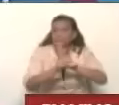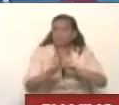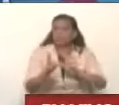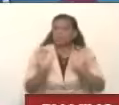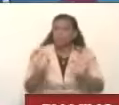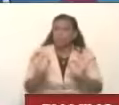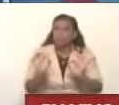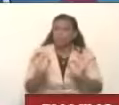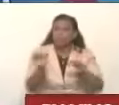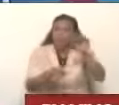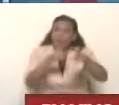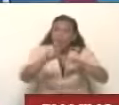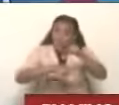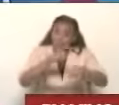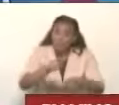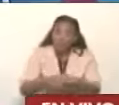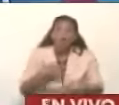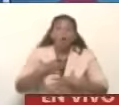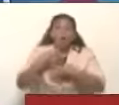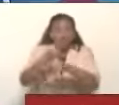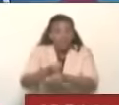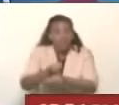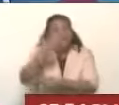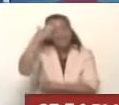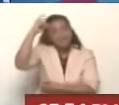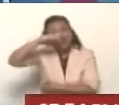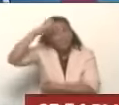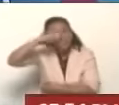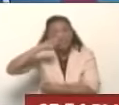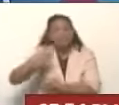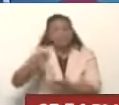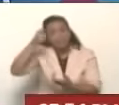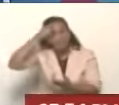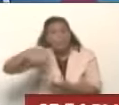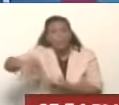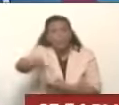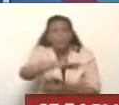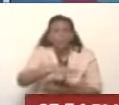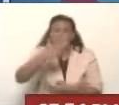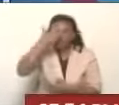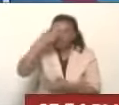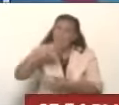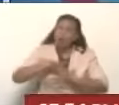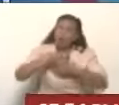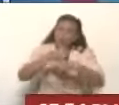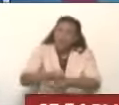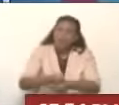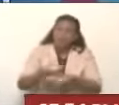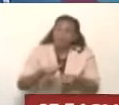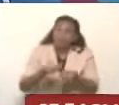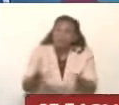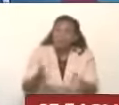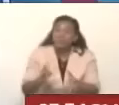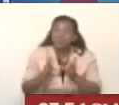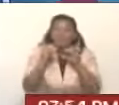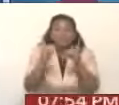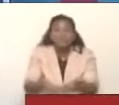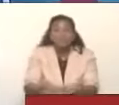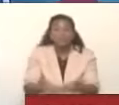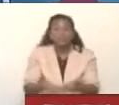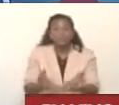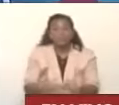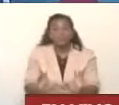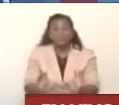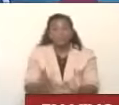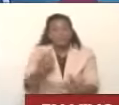en consulta. Yo confío en la sabiduría de nuestro pueblo. Lo lancé como parte de un gesto